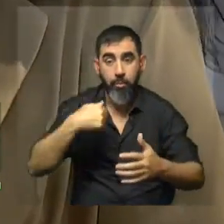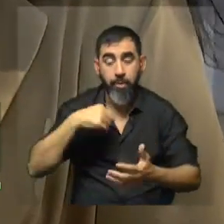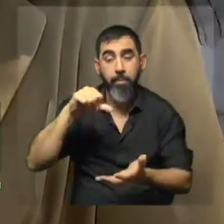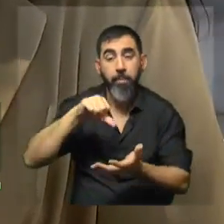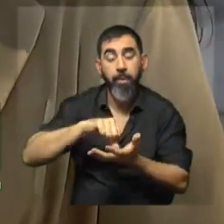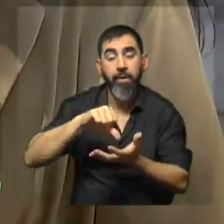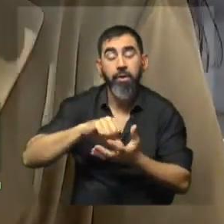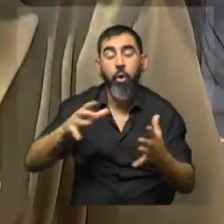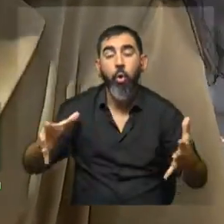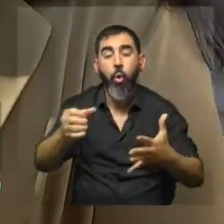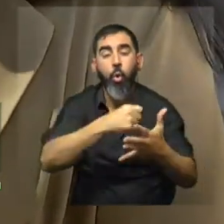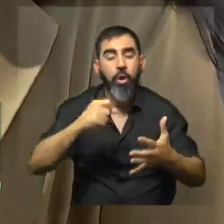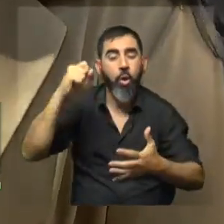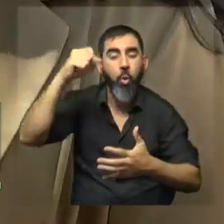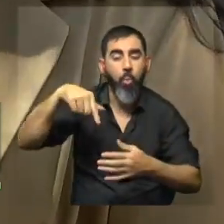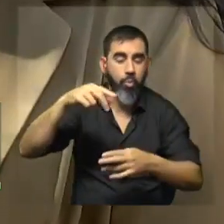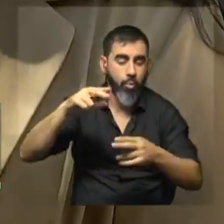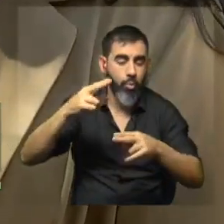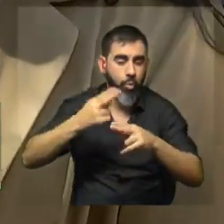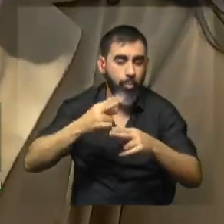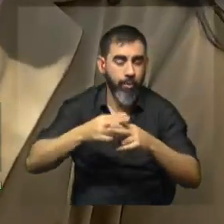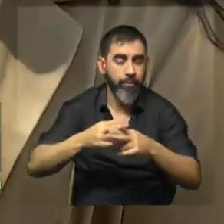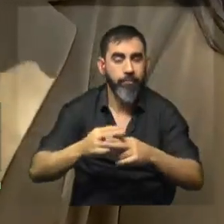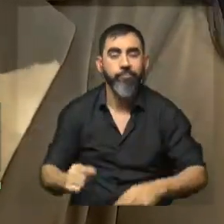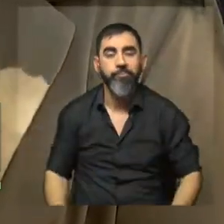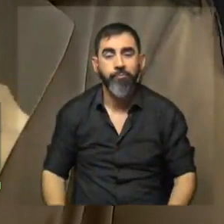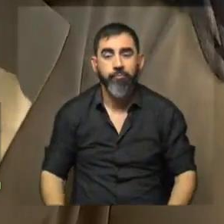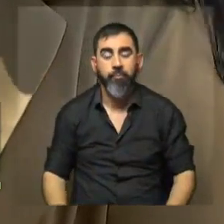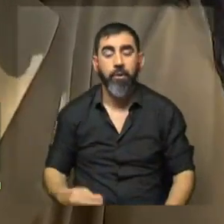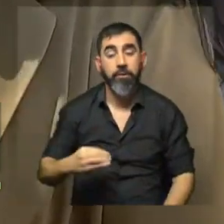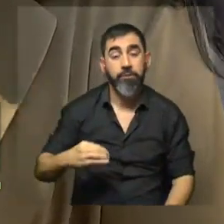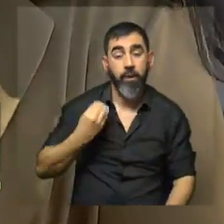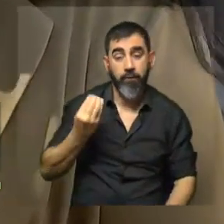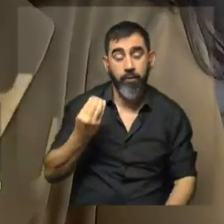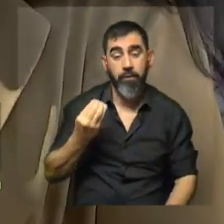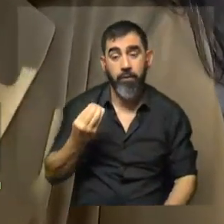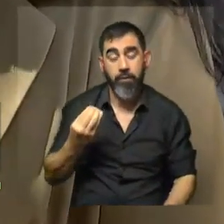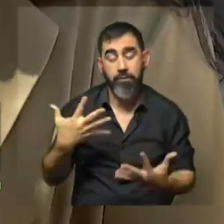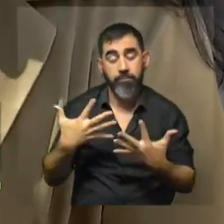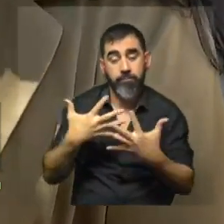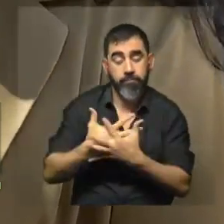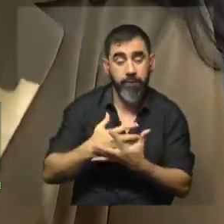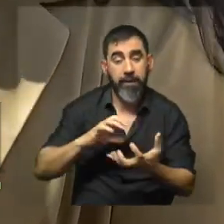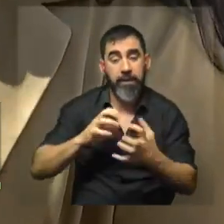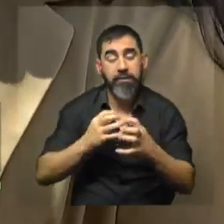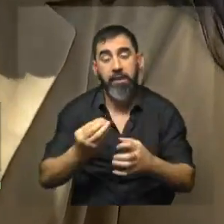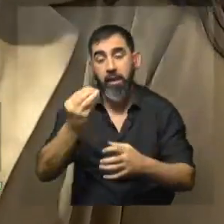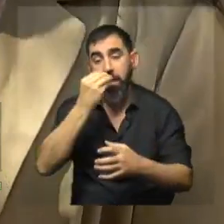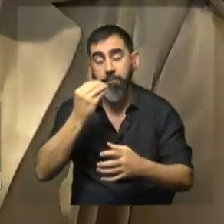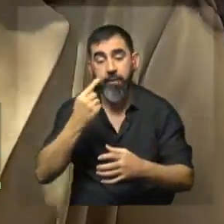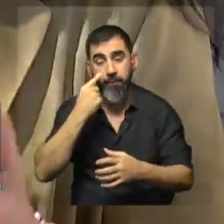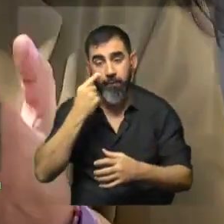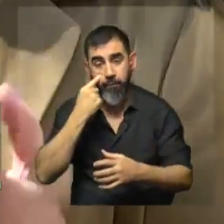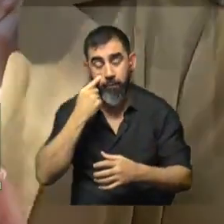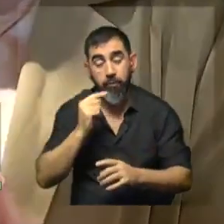ollas comunes y que sin duda han sido una gran salvación para todo este drama y esta crisis alimentaria que estamos viviendo,